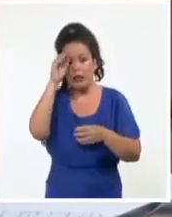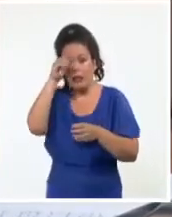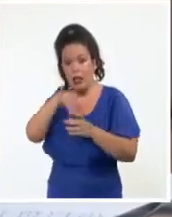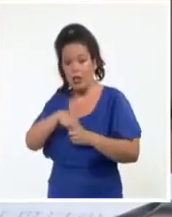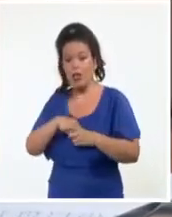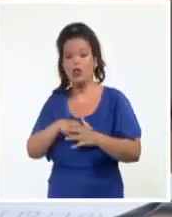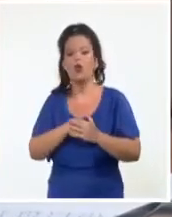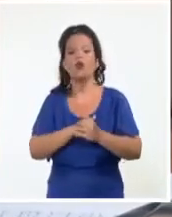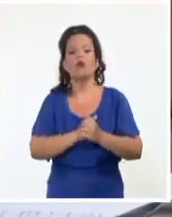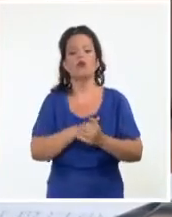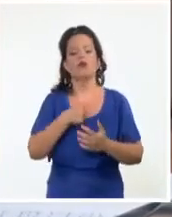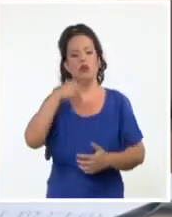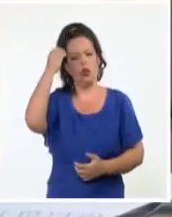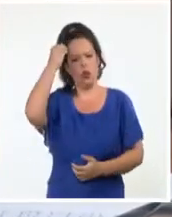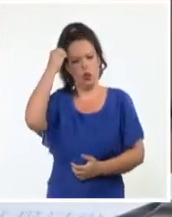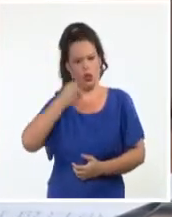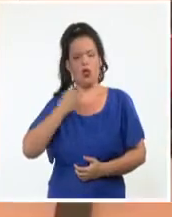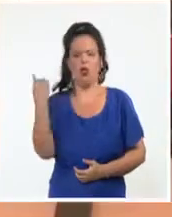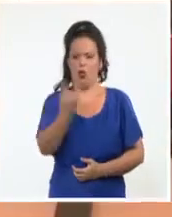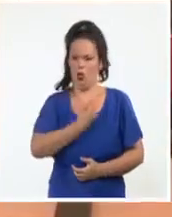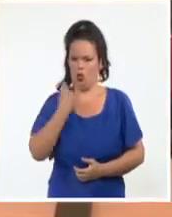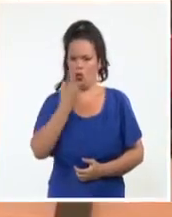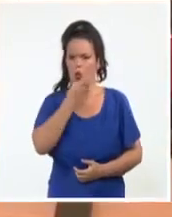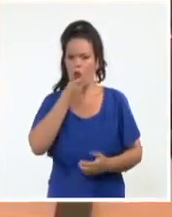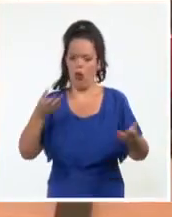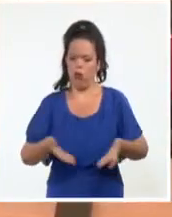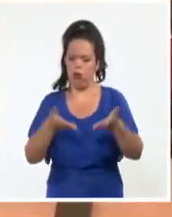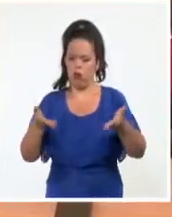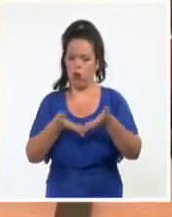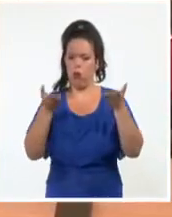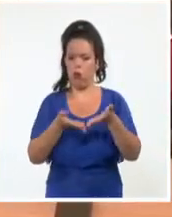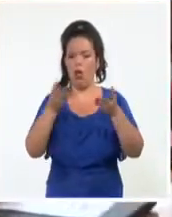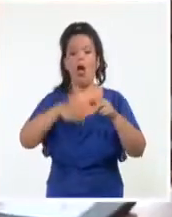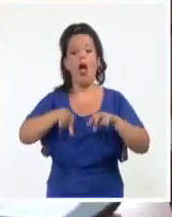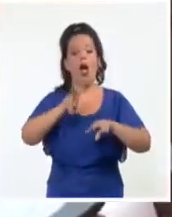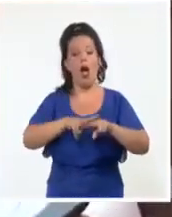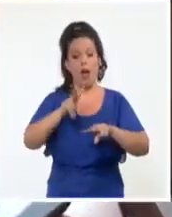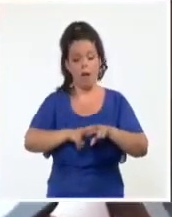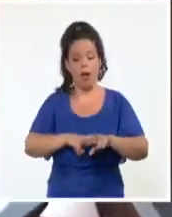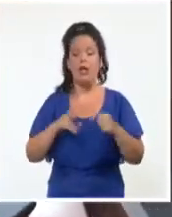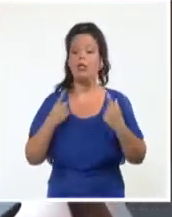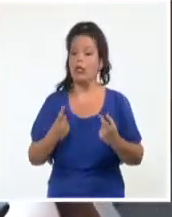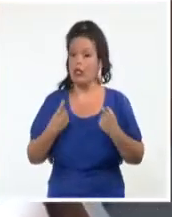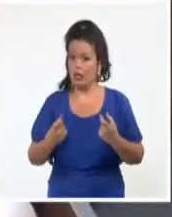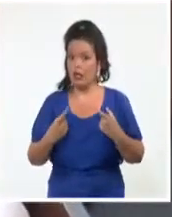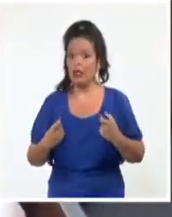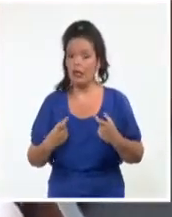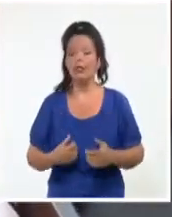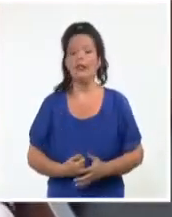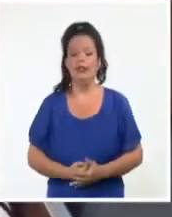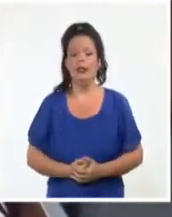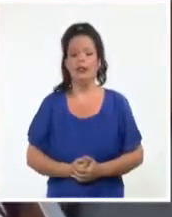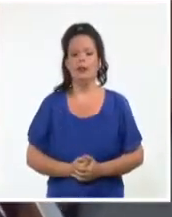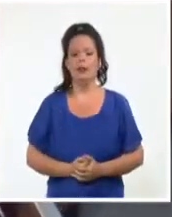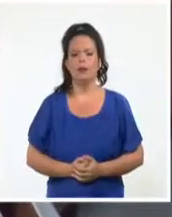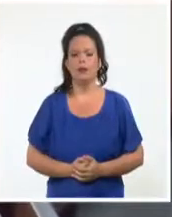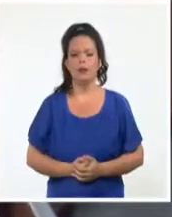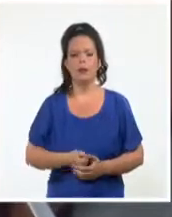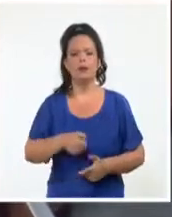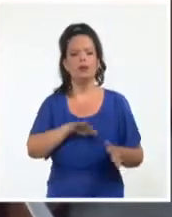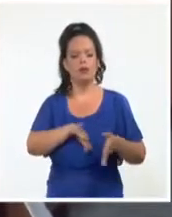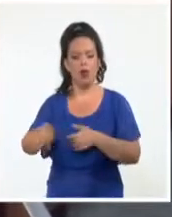yo no dudo que nosotros podamos seguir avanzando en la capital, que además hace mucha falta, ¿no? Esta propuesta para elevar la calidad de los educadores